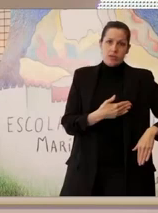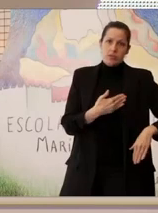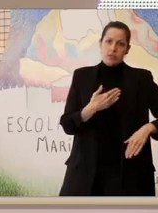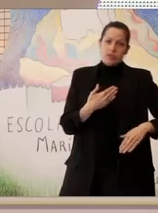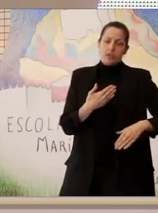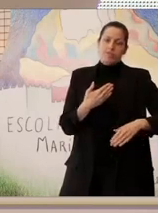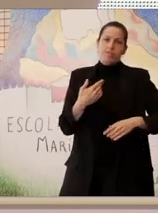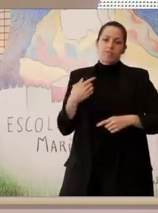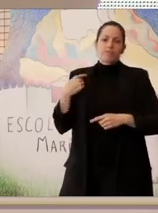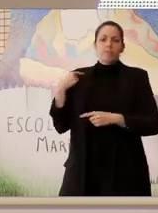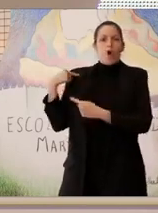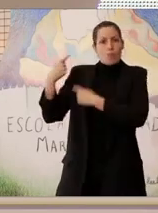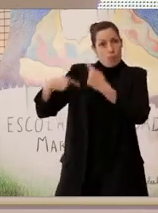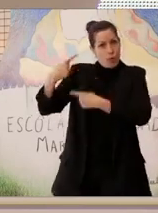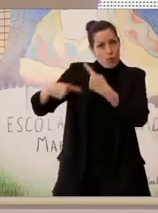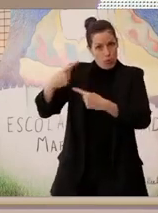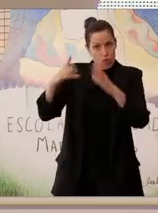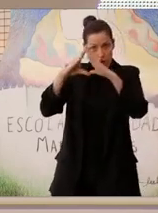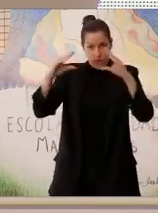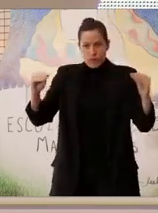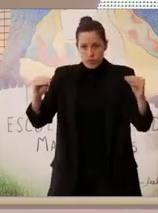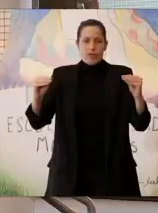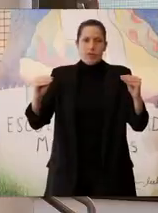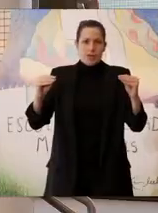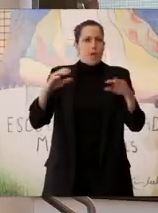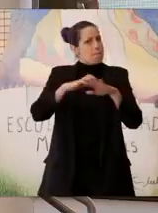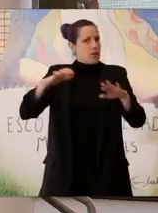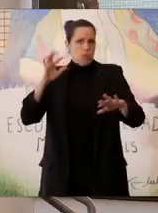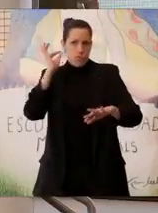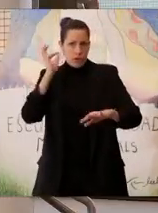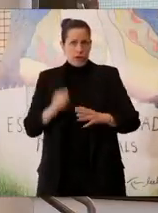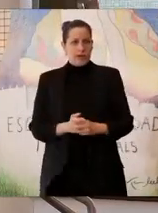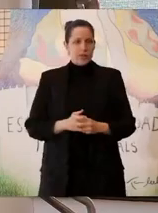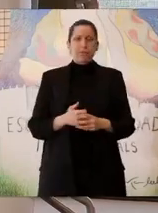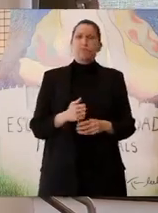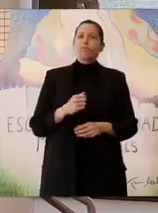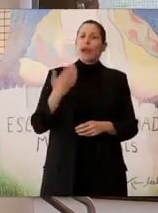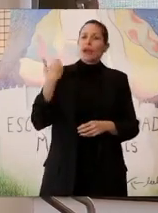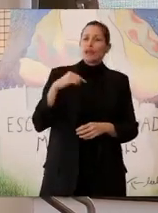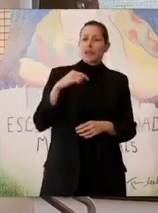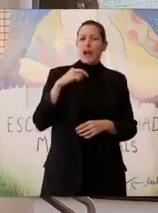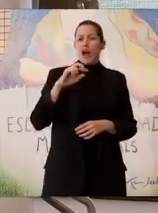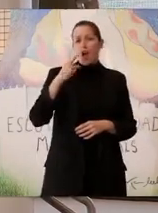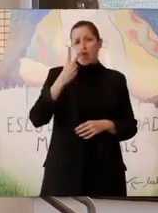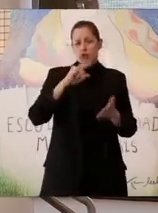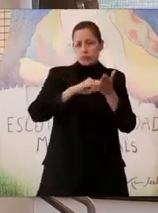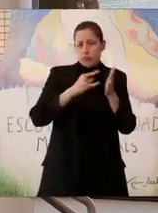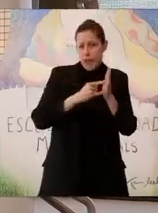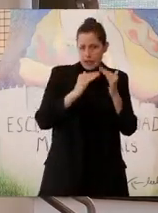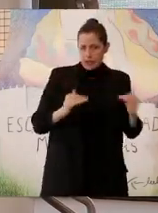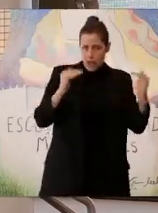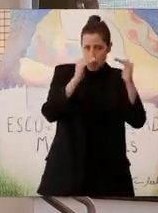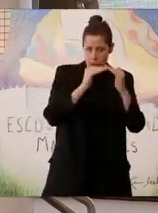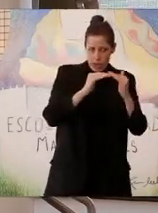que acceden, ¿no? Me hace mucha gracia porque llevamos dos planes de igualdad, un primer plan que se aprobó en el año 2013, un segundo plan que se